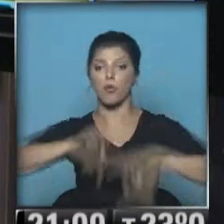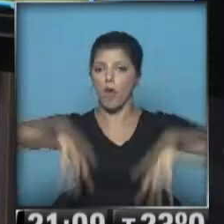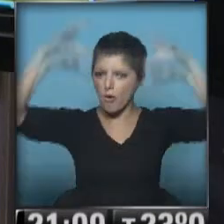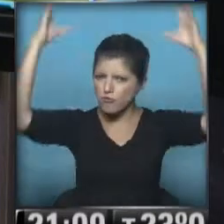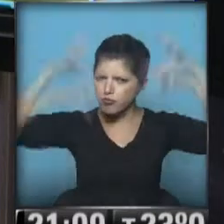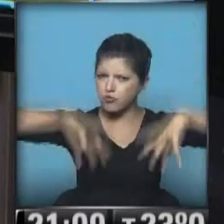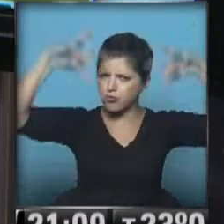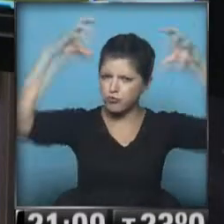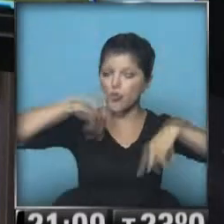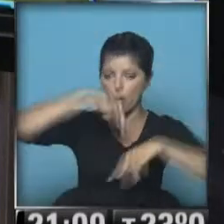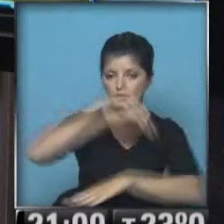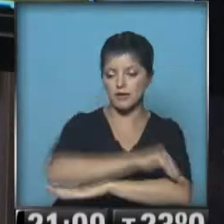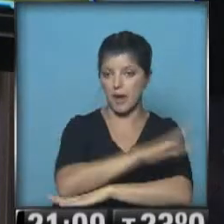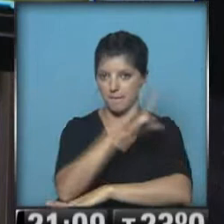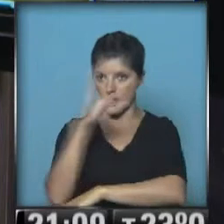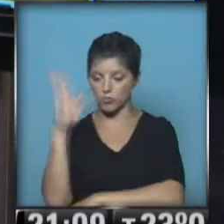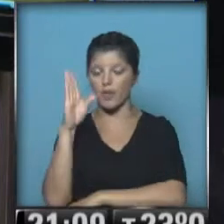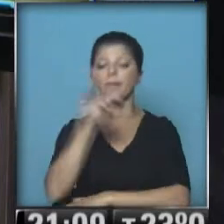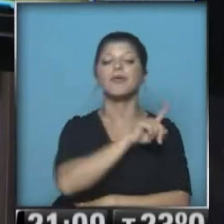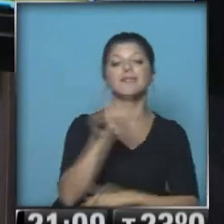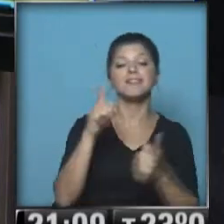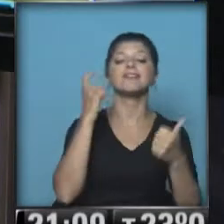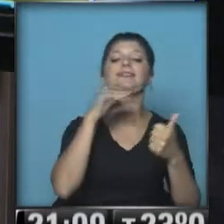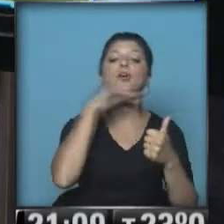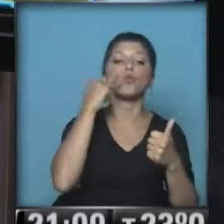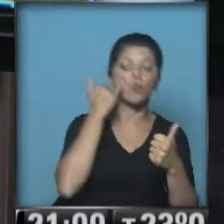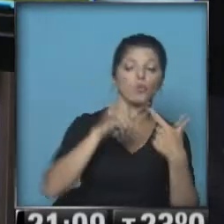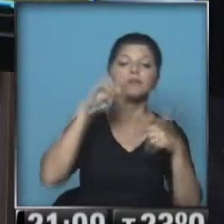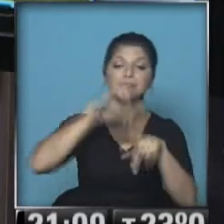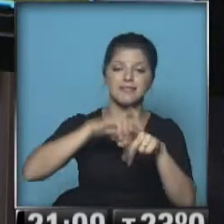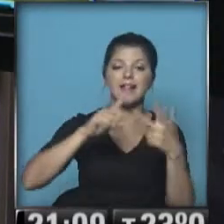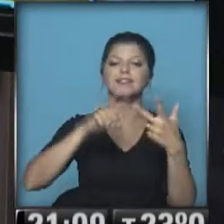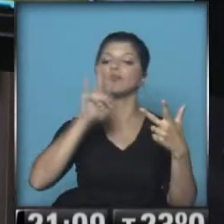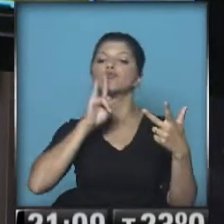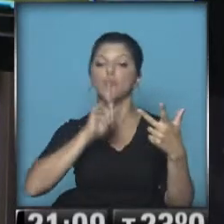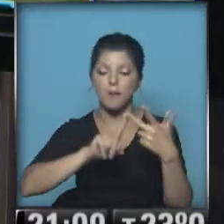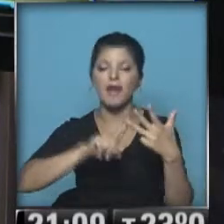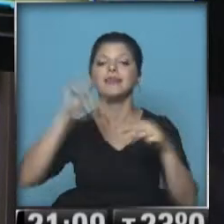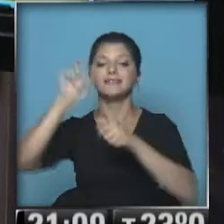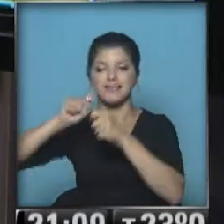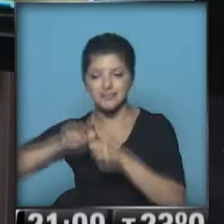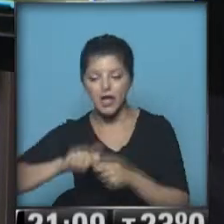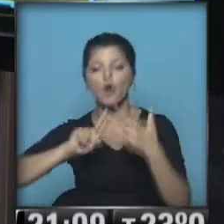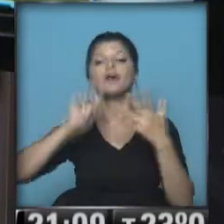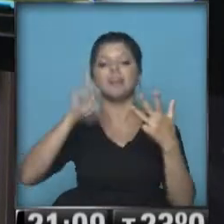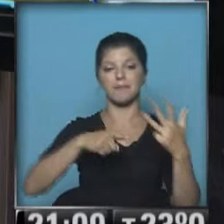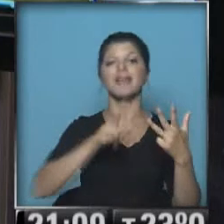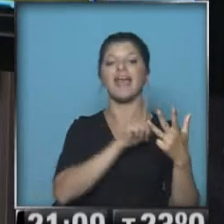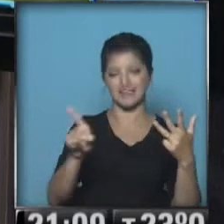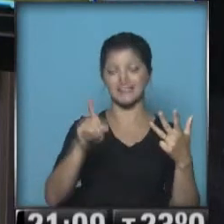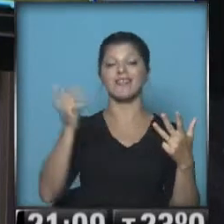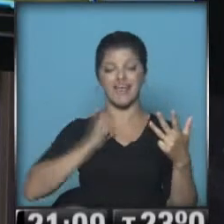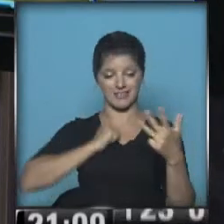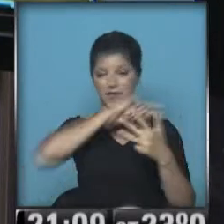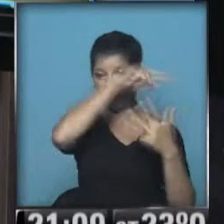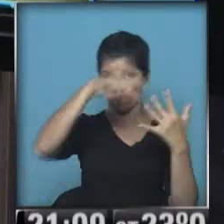esta noche y la madrugada en el este de Jujuy, este de Salta, la provincia de Tucumán, Santiago del Estero y también el este de Catamarca. Luego, en el